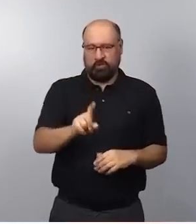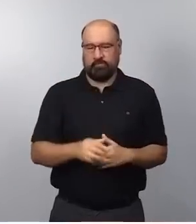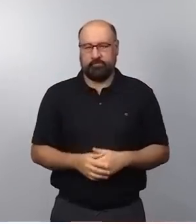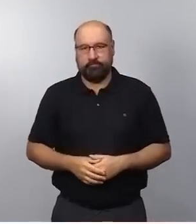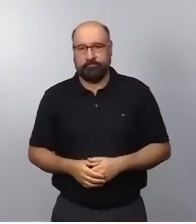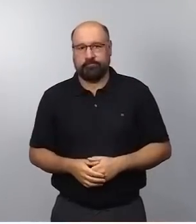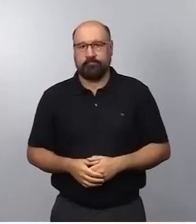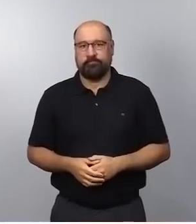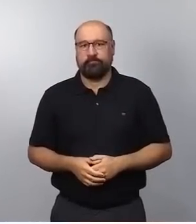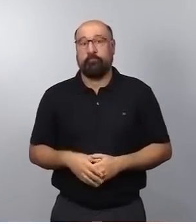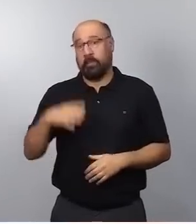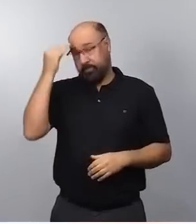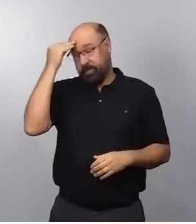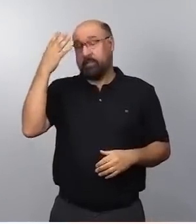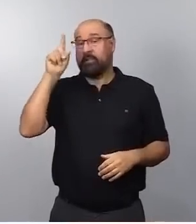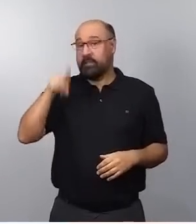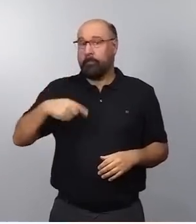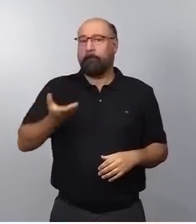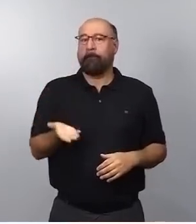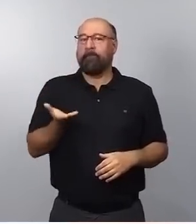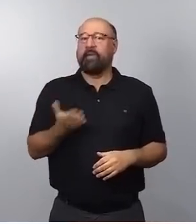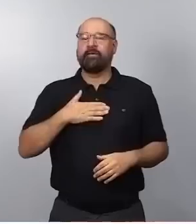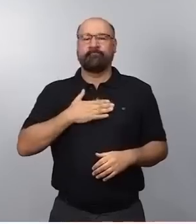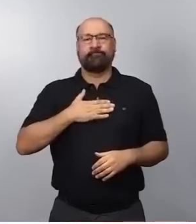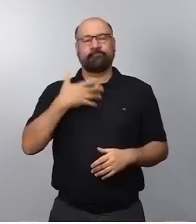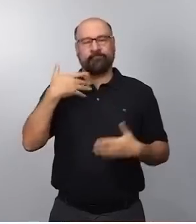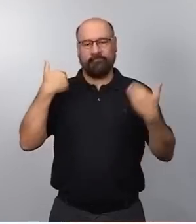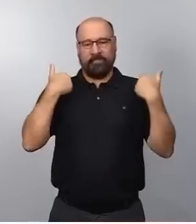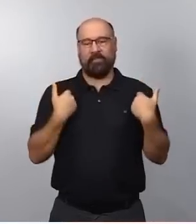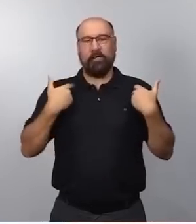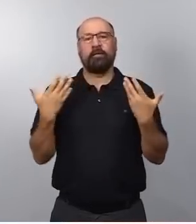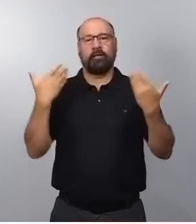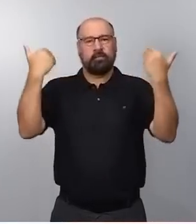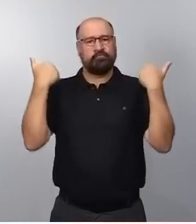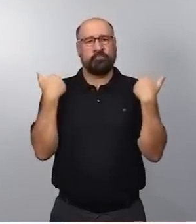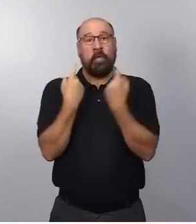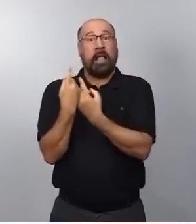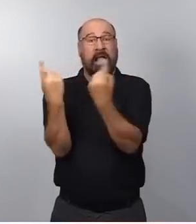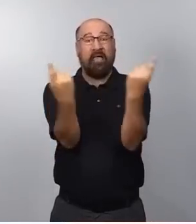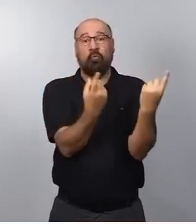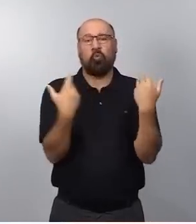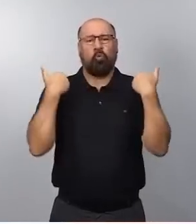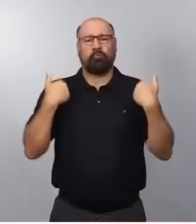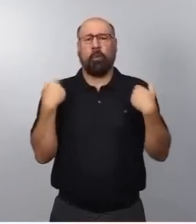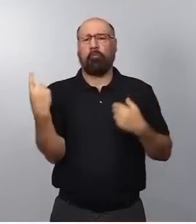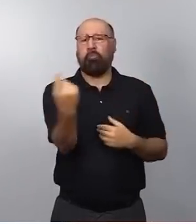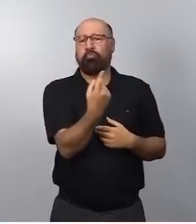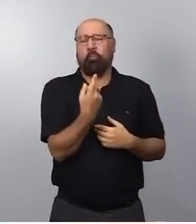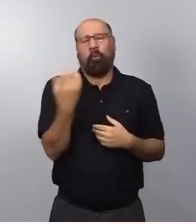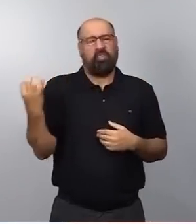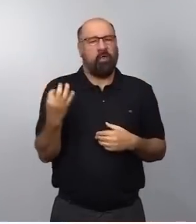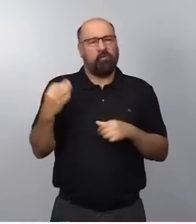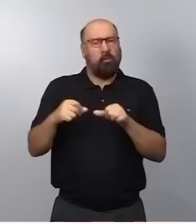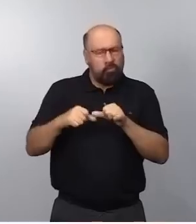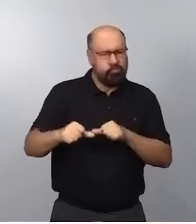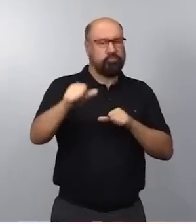consideramos que es importante mantener la cultura de responsabilidad que hemos adquirido a lo largo de estos años. Creo que es muy importante,